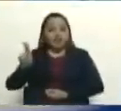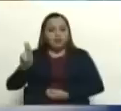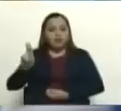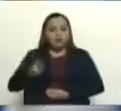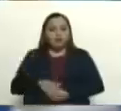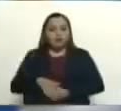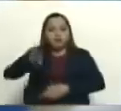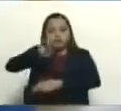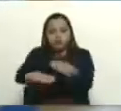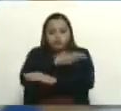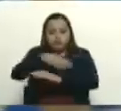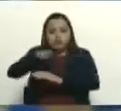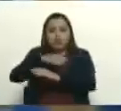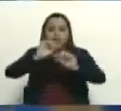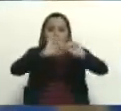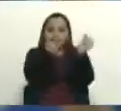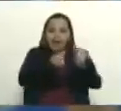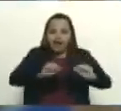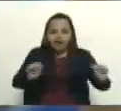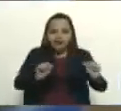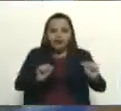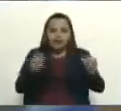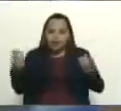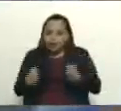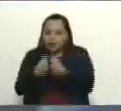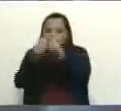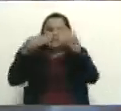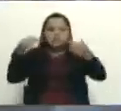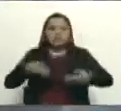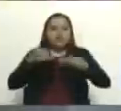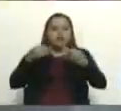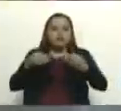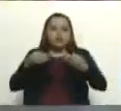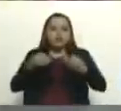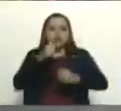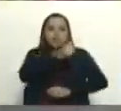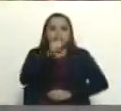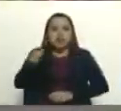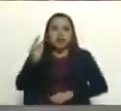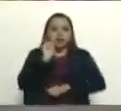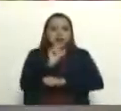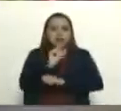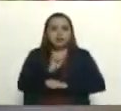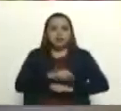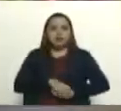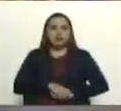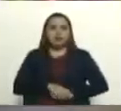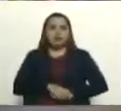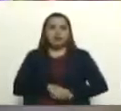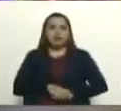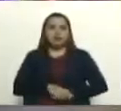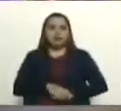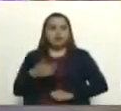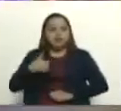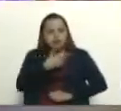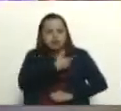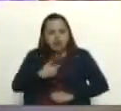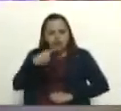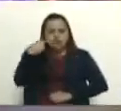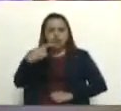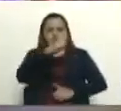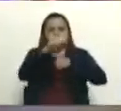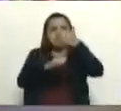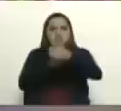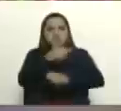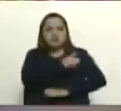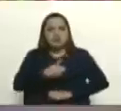Su música, sus artes la acompañaron siempre, en cada minuto. Y yo quiero decir, como